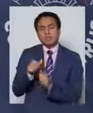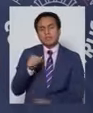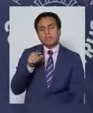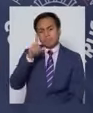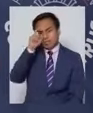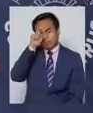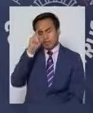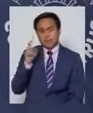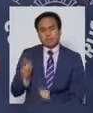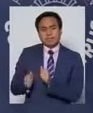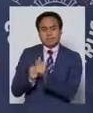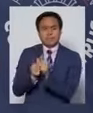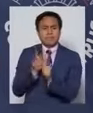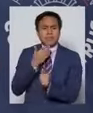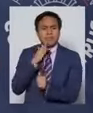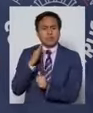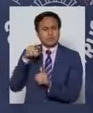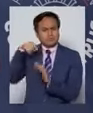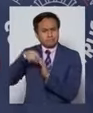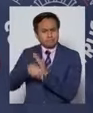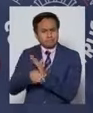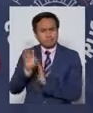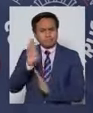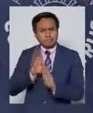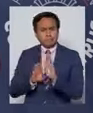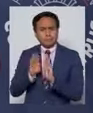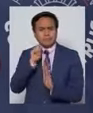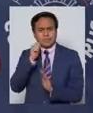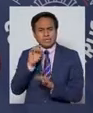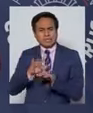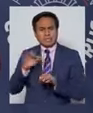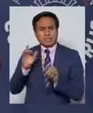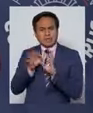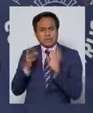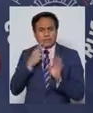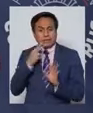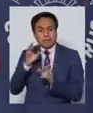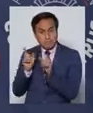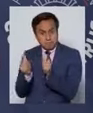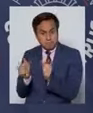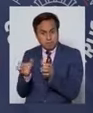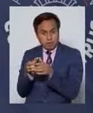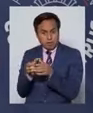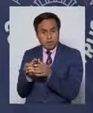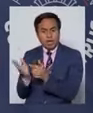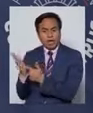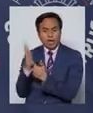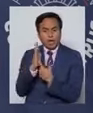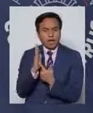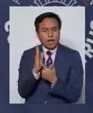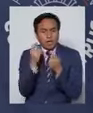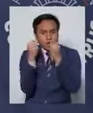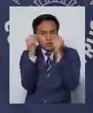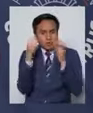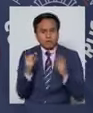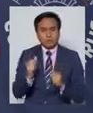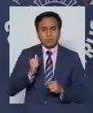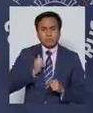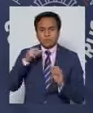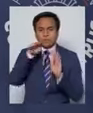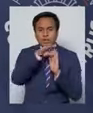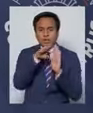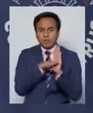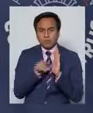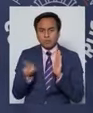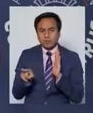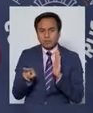donde están los mejores intensivistas de nuestro país. Y de acuerdo a esas propuestas, nosotros vamos evaluando e implementando cada una